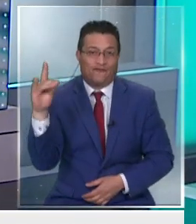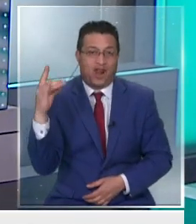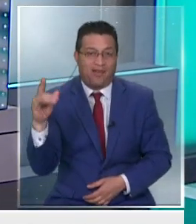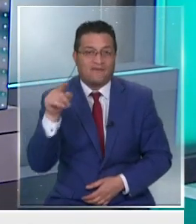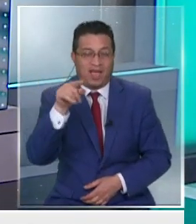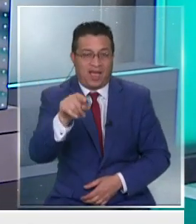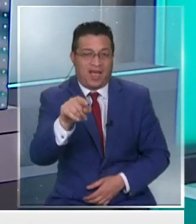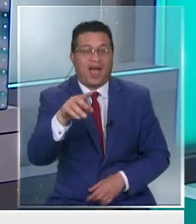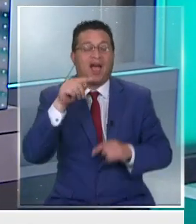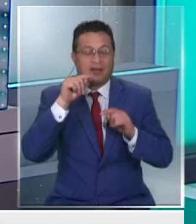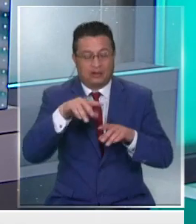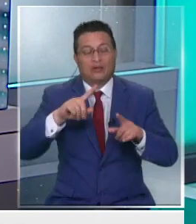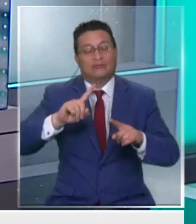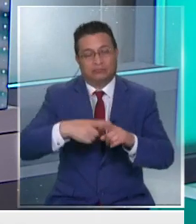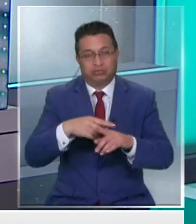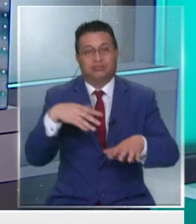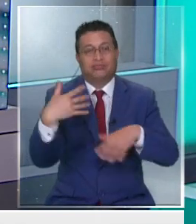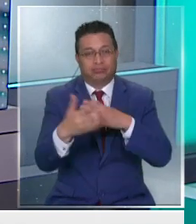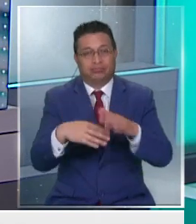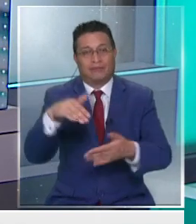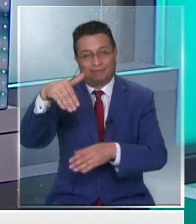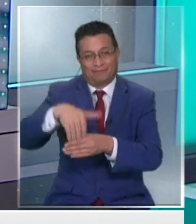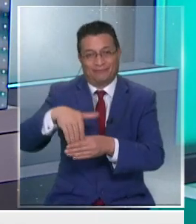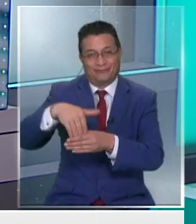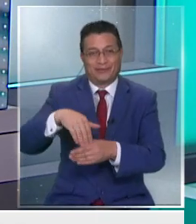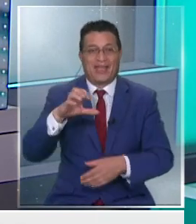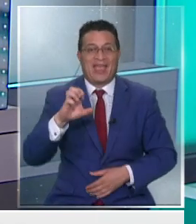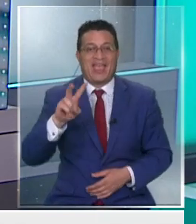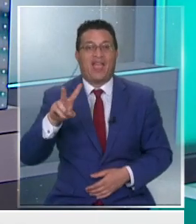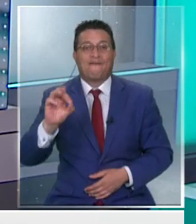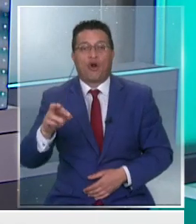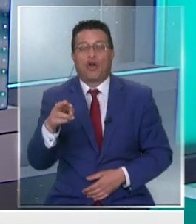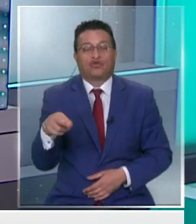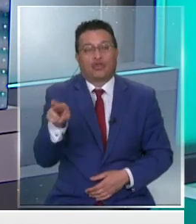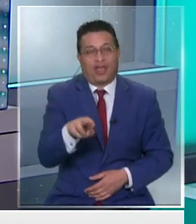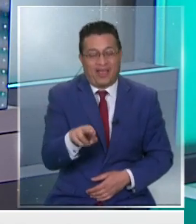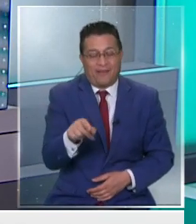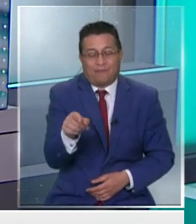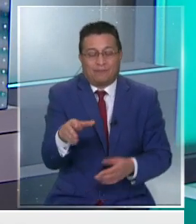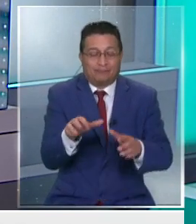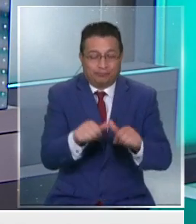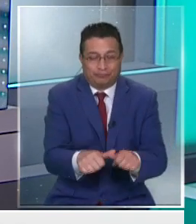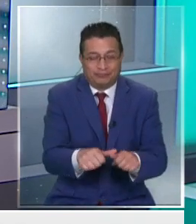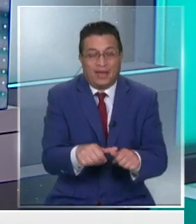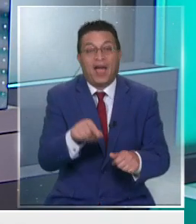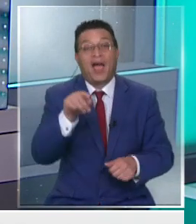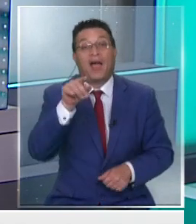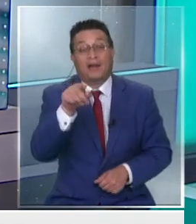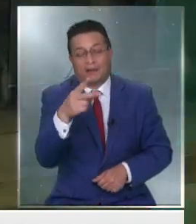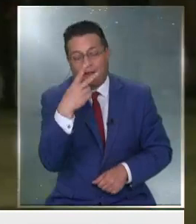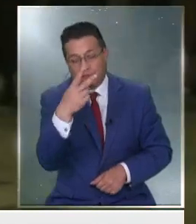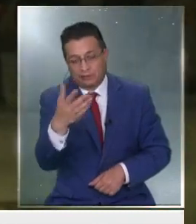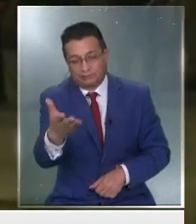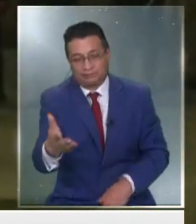nuevas protestas tras la cuestionada reelección del presidente Evo Morales. Soledad Agüero con el informe.